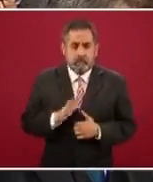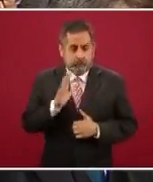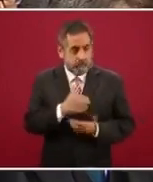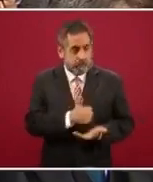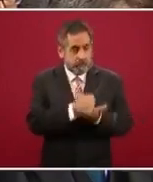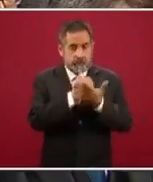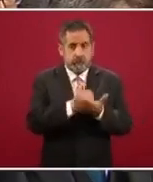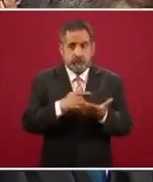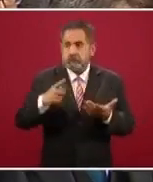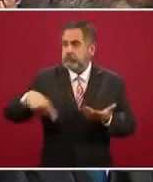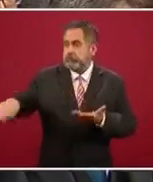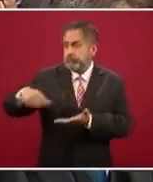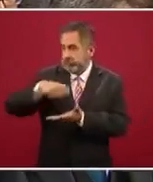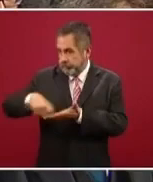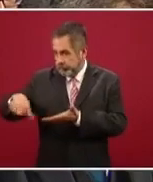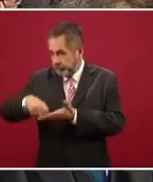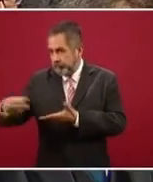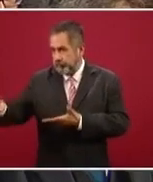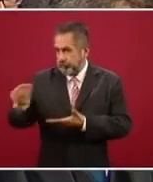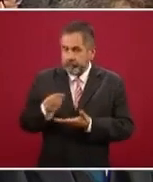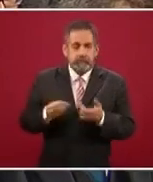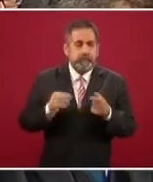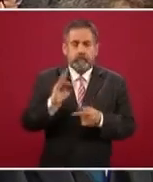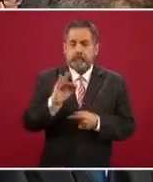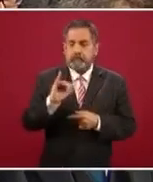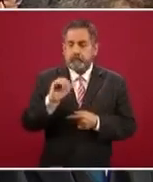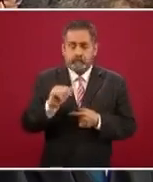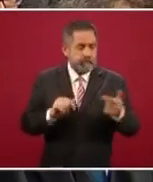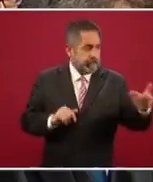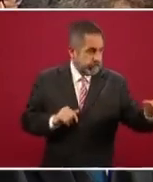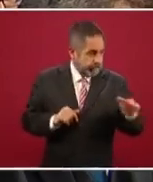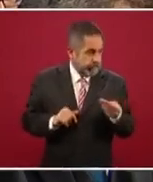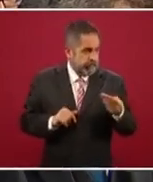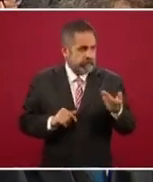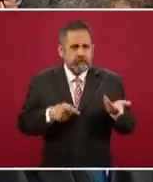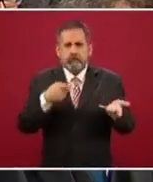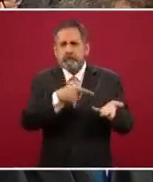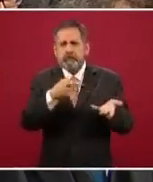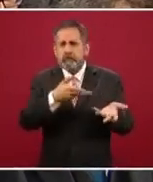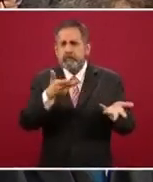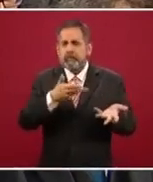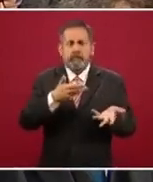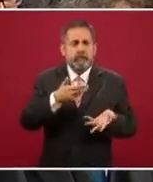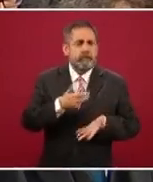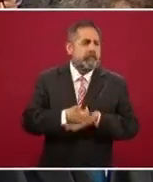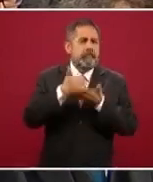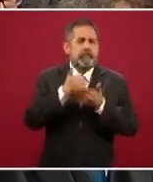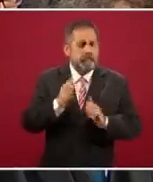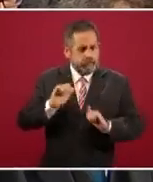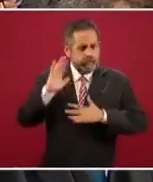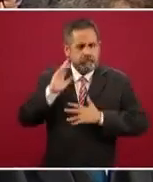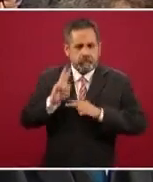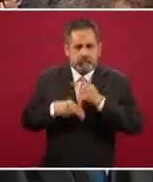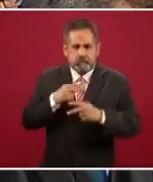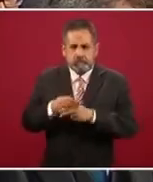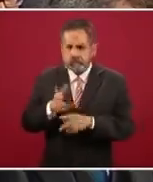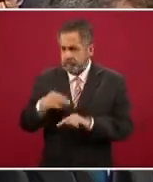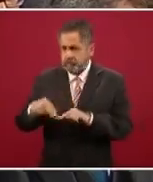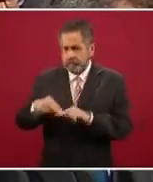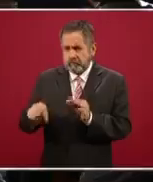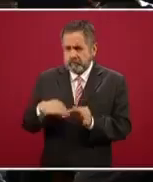el pueblo comprando el boleto, ya está lo del fiscal y los empresarios, ¿a qué se comprometen específicamente si ya está el